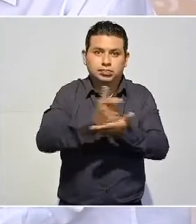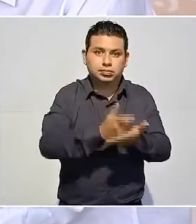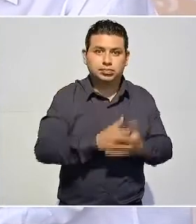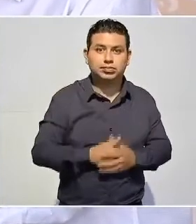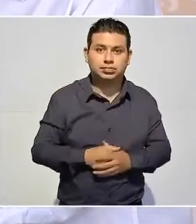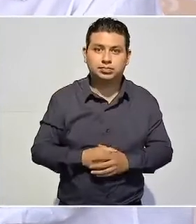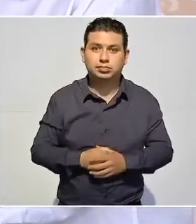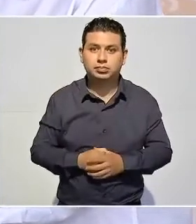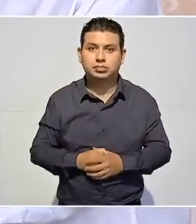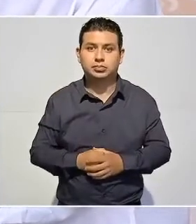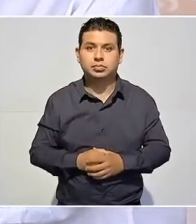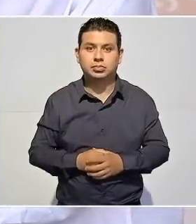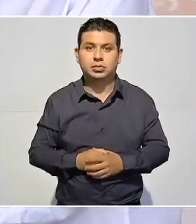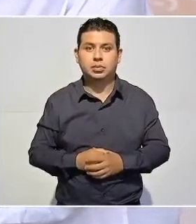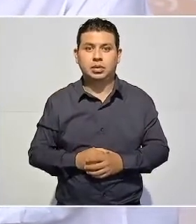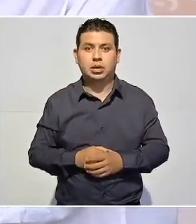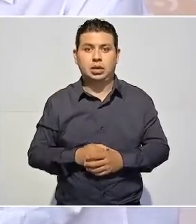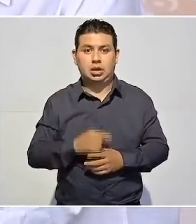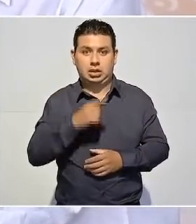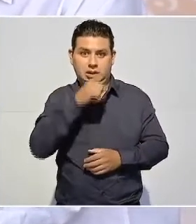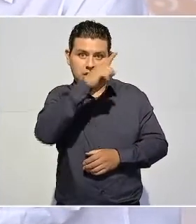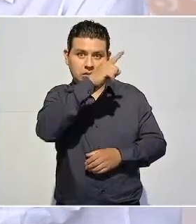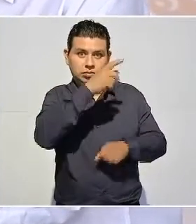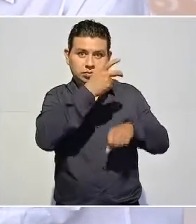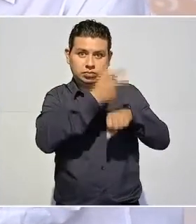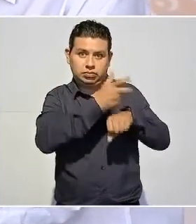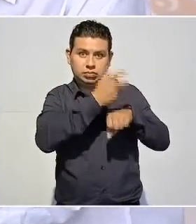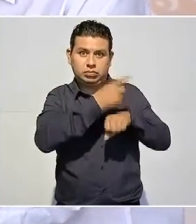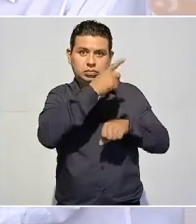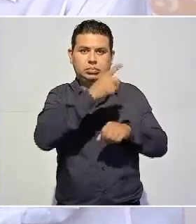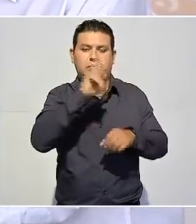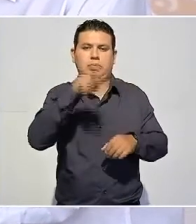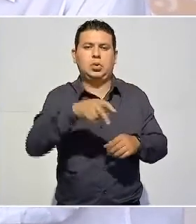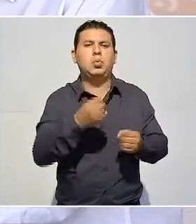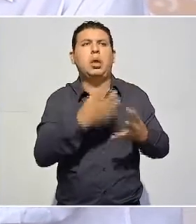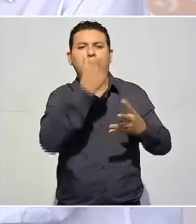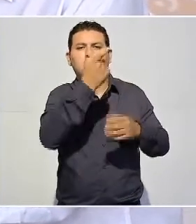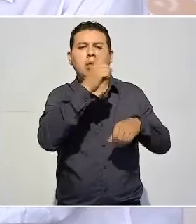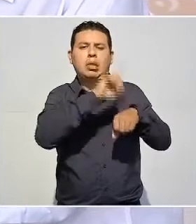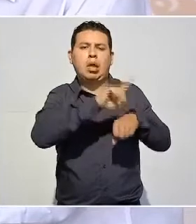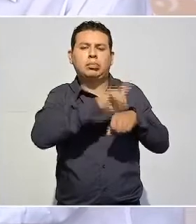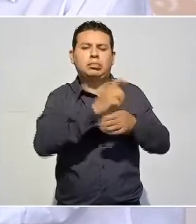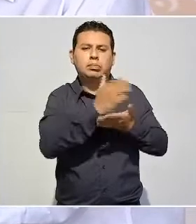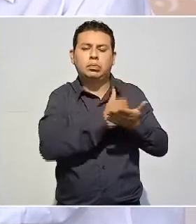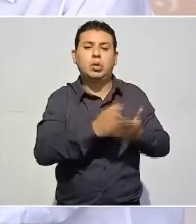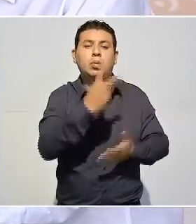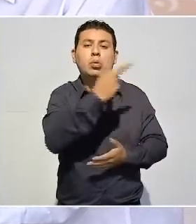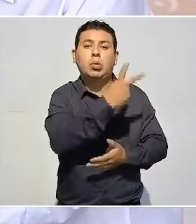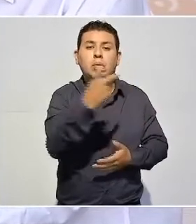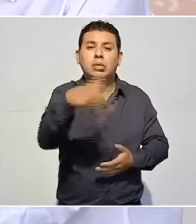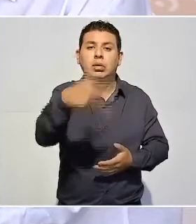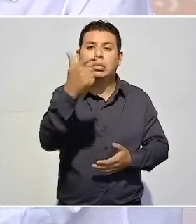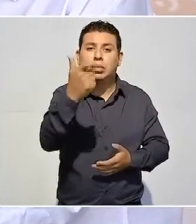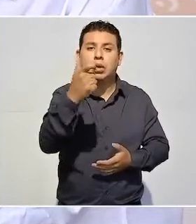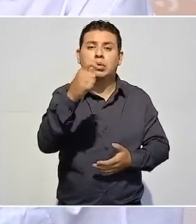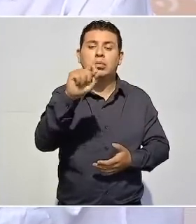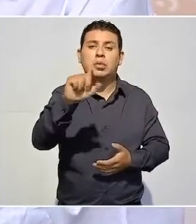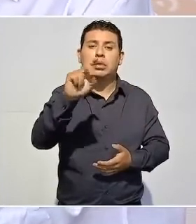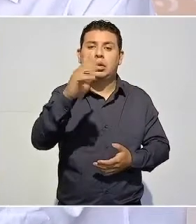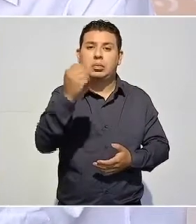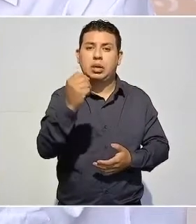en la frontera, que es de 213 pesos 39 centavos,